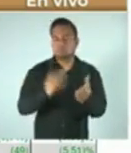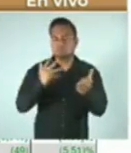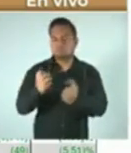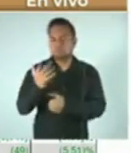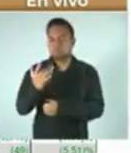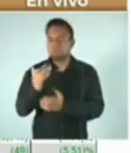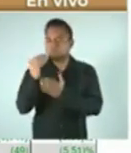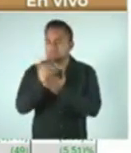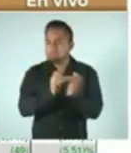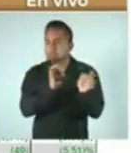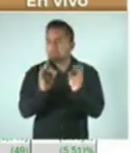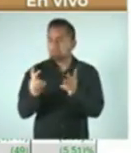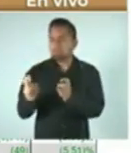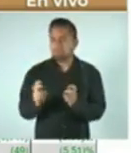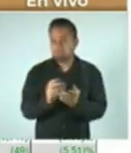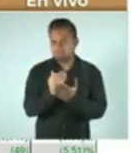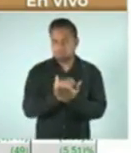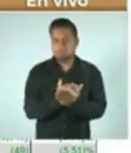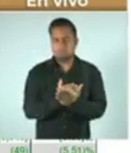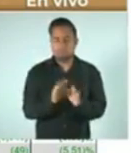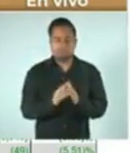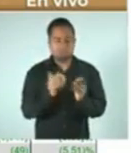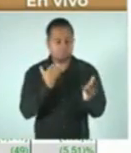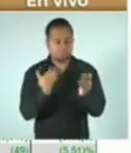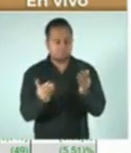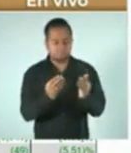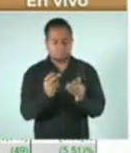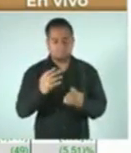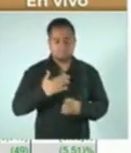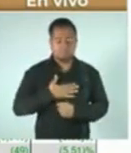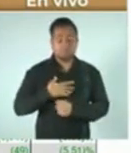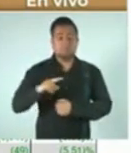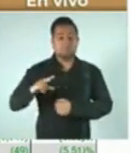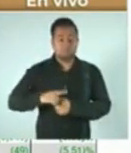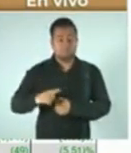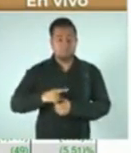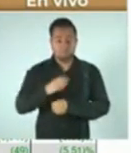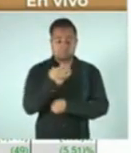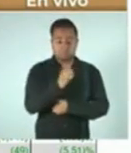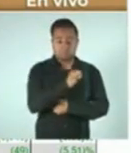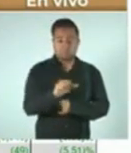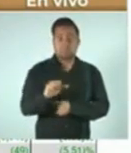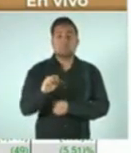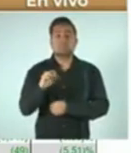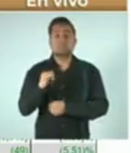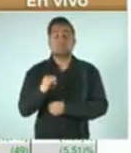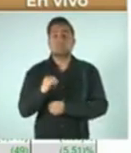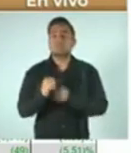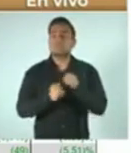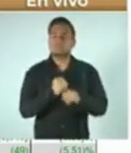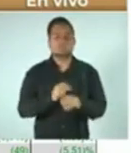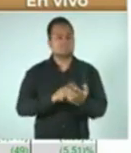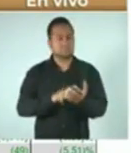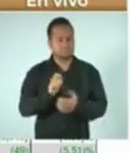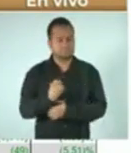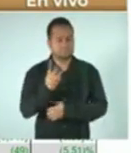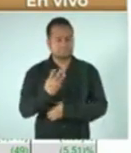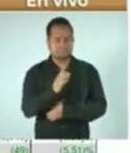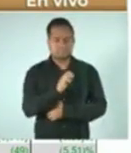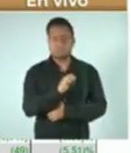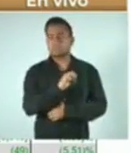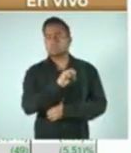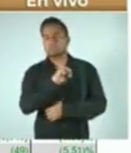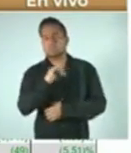2.650 delitos, comparando este propio gobierno de enero a junio 2023,